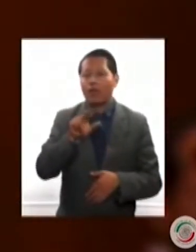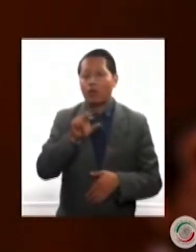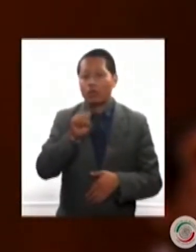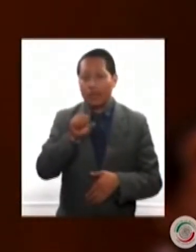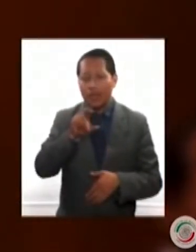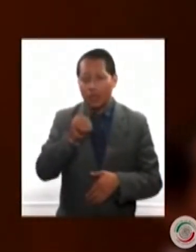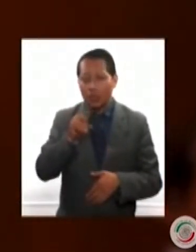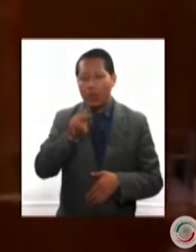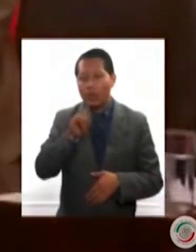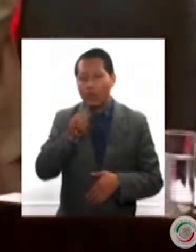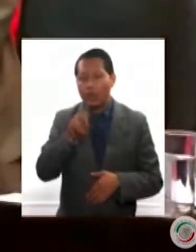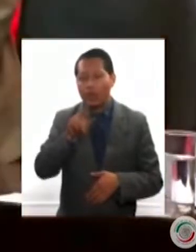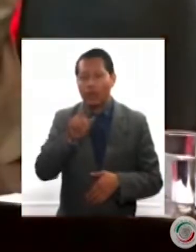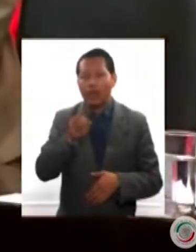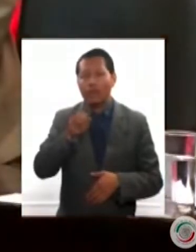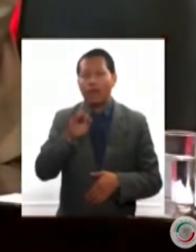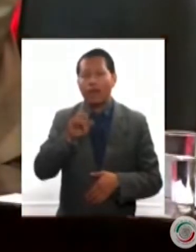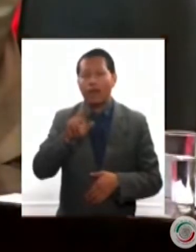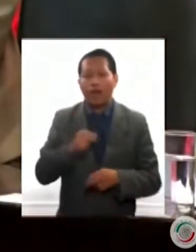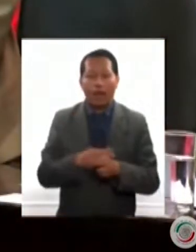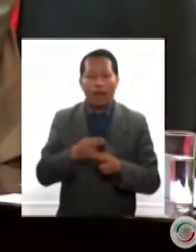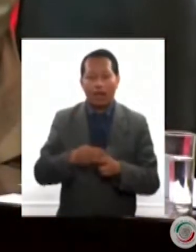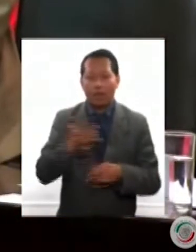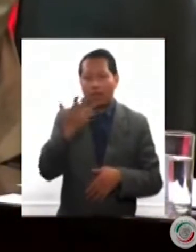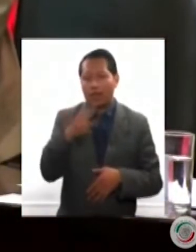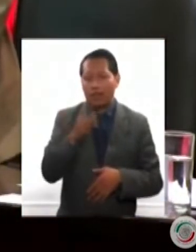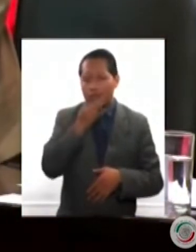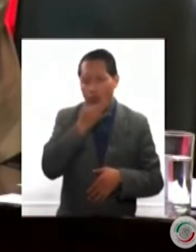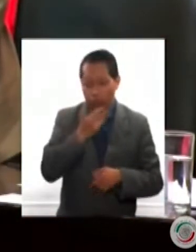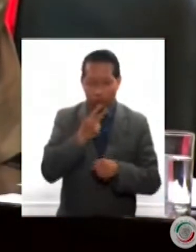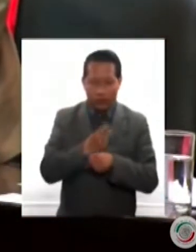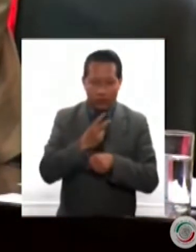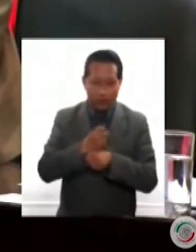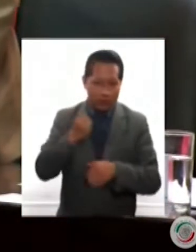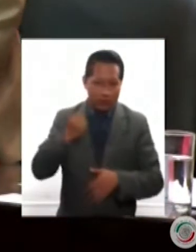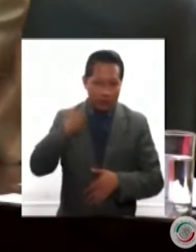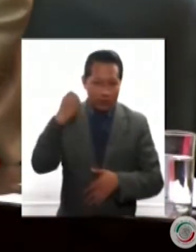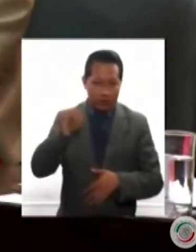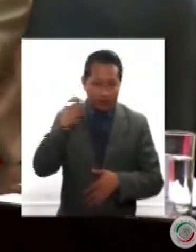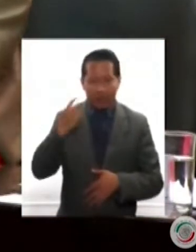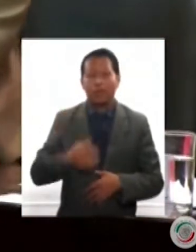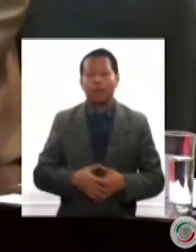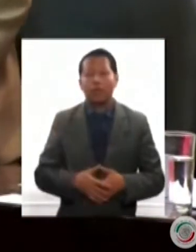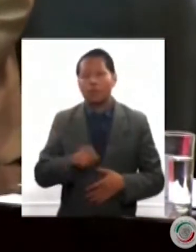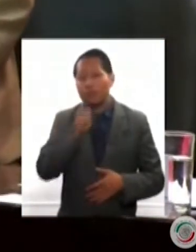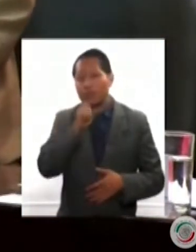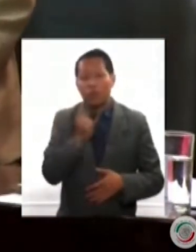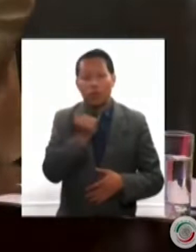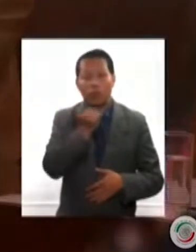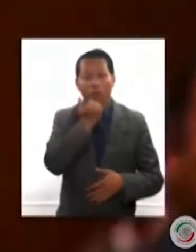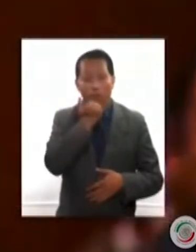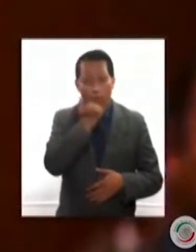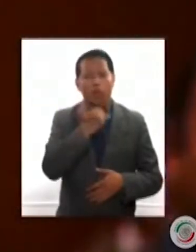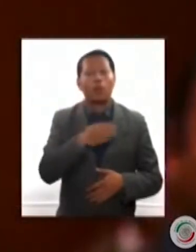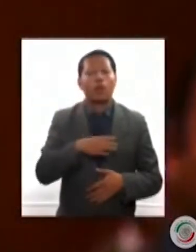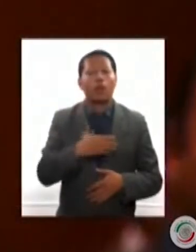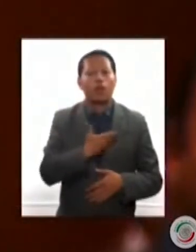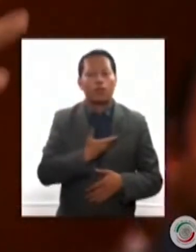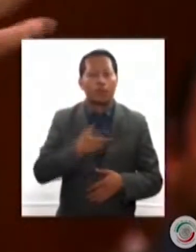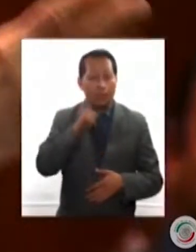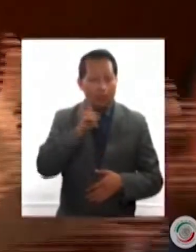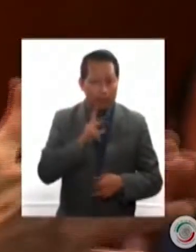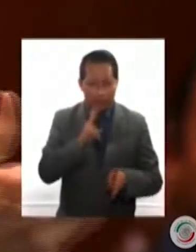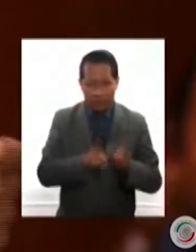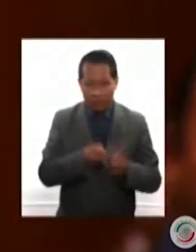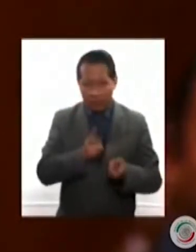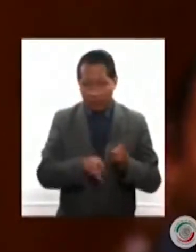Ibarra, hasta por 10 minutos en su segunda intervención. Perdón, hablé con la presidenta y está